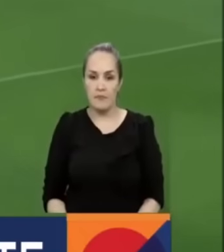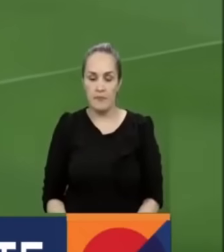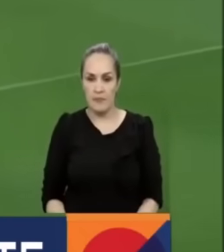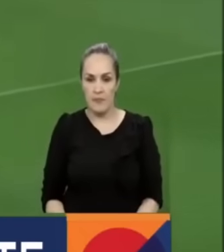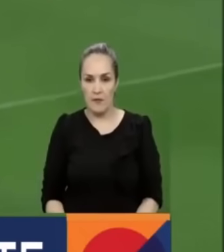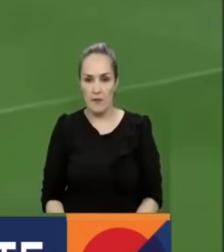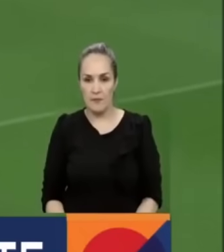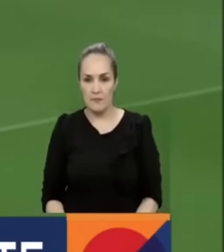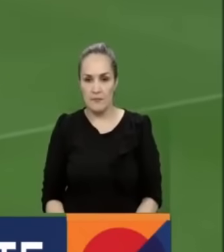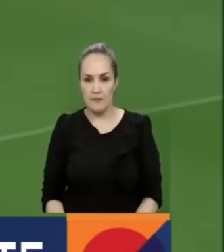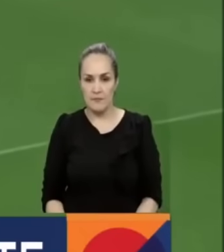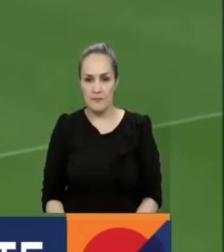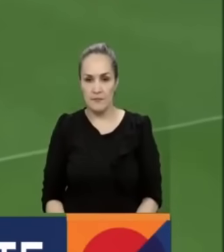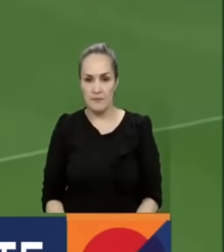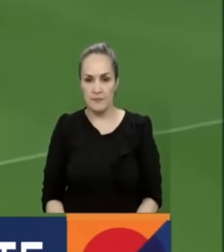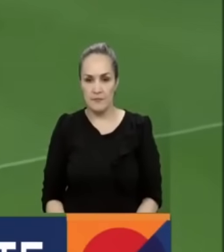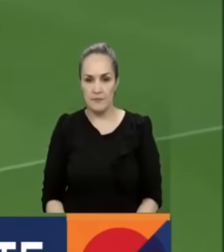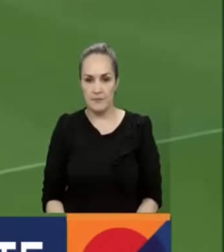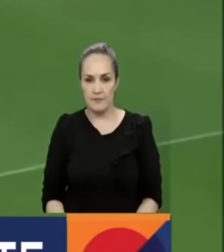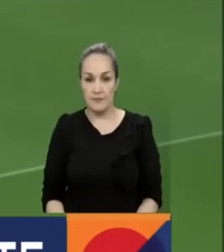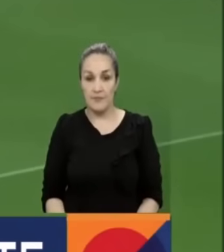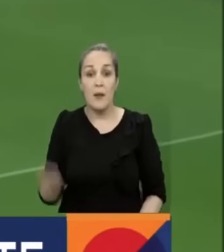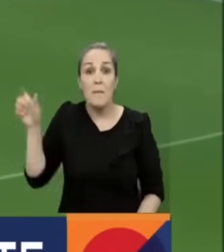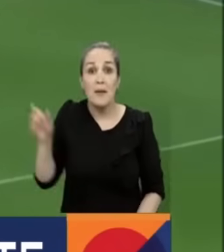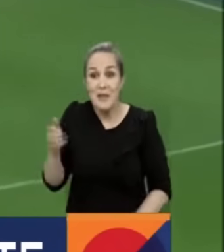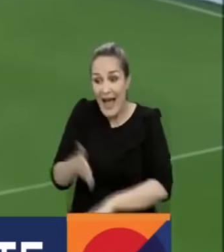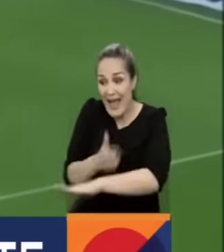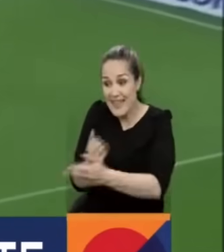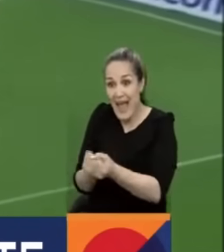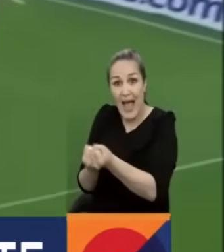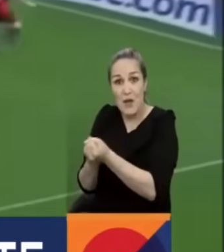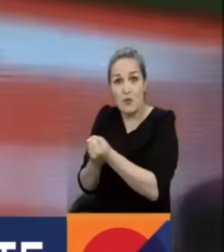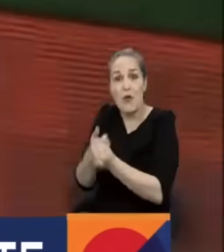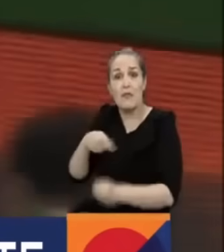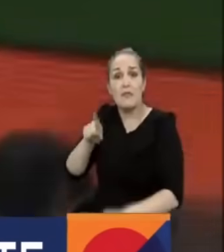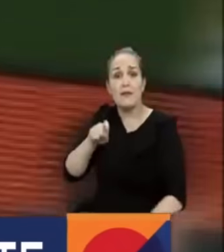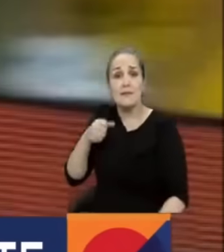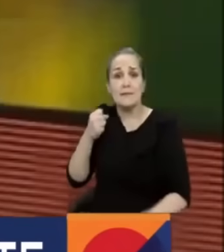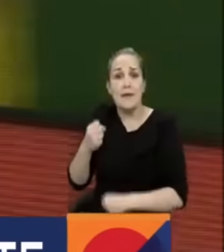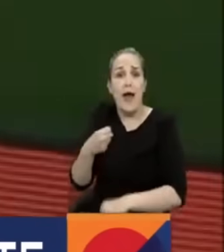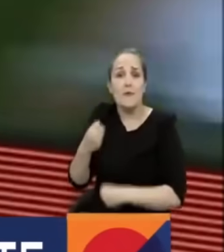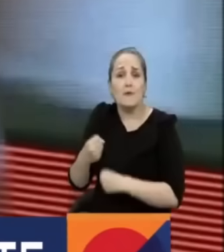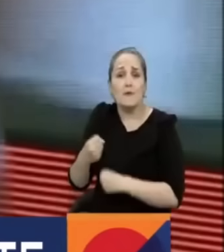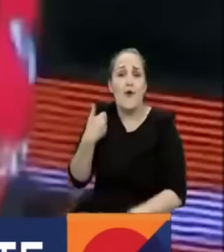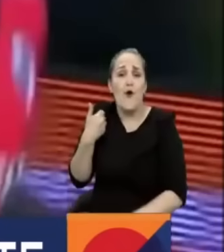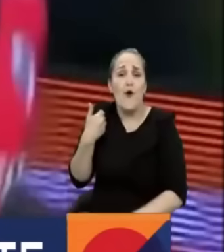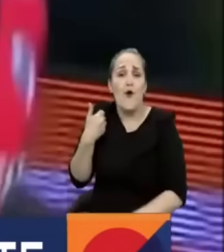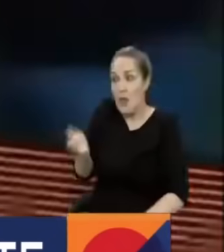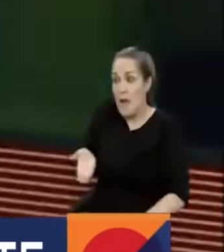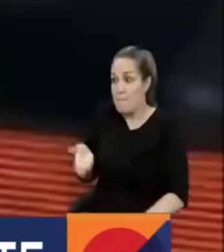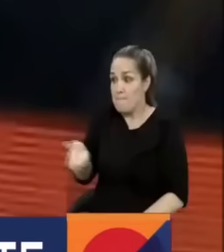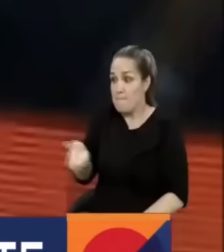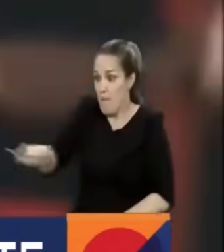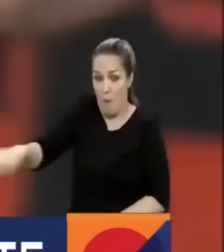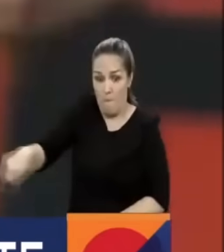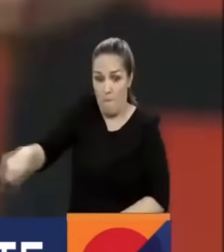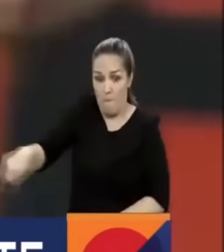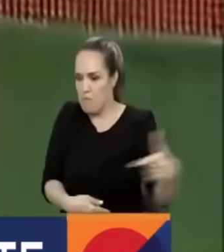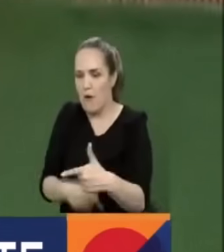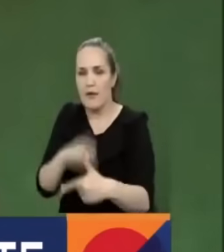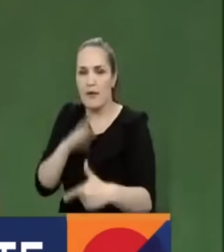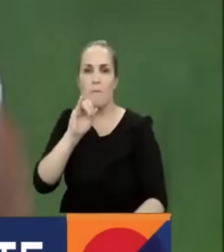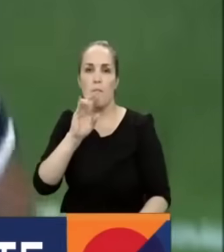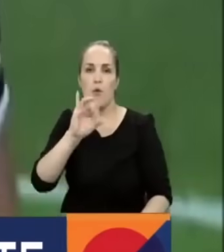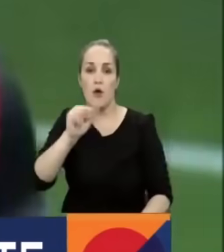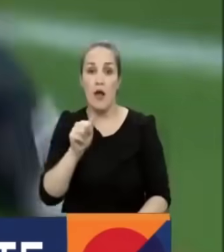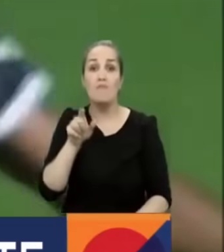Mastantuono, la nueva figura de River Plate, que con 16 años remató. El arquero Cajal dio rebote para que Borja marque la apertura del marcador y su séptimo gol